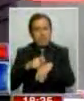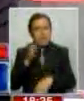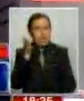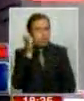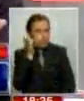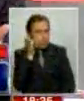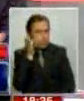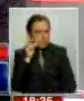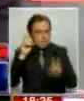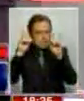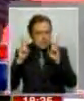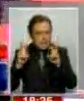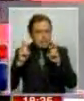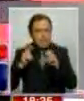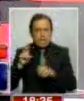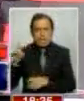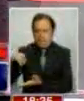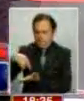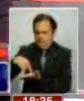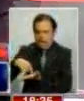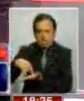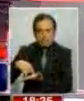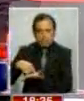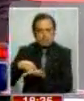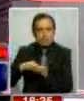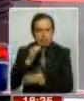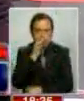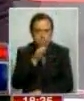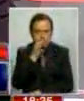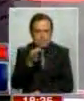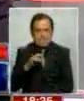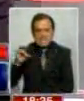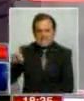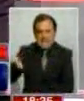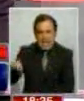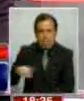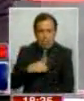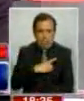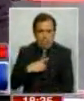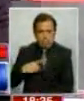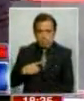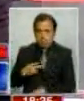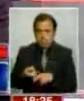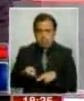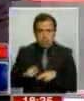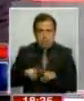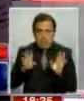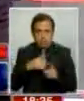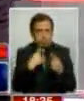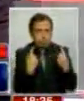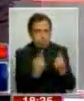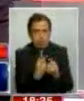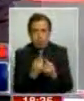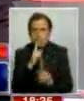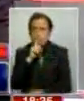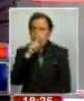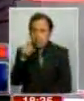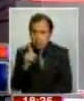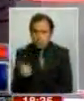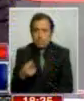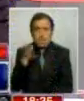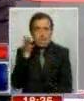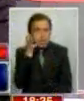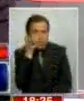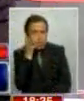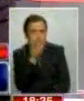esta materia, tanto en la Cámara como lo han planteado, digamos, ahí en el Senado. Y yo creo que es lo más normal, que los actores sociales estén escuchados,